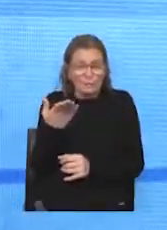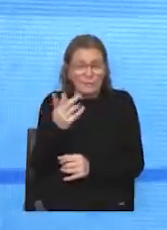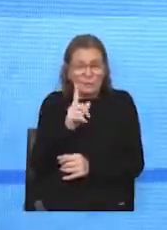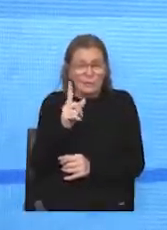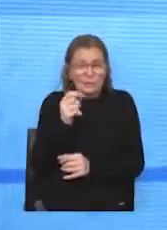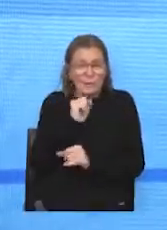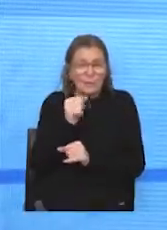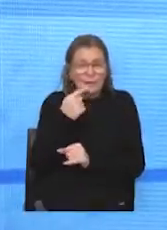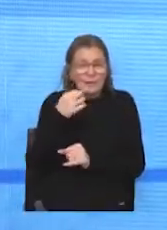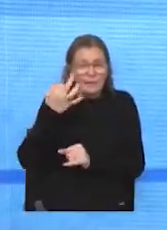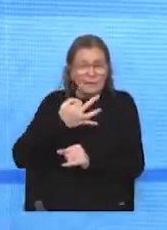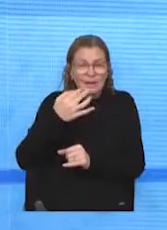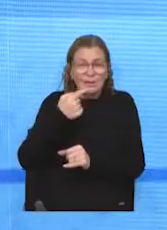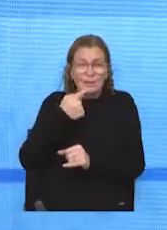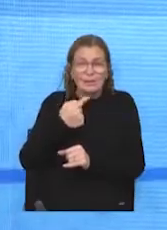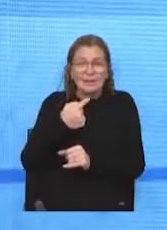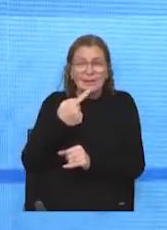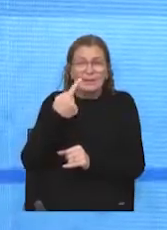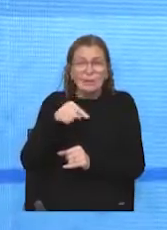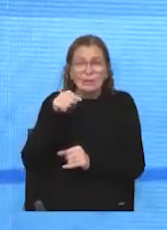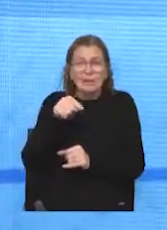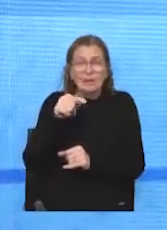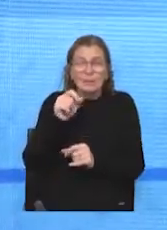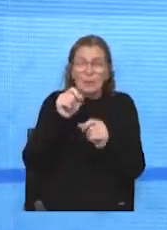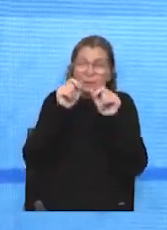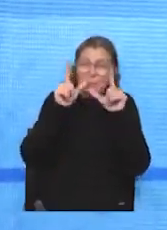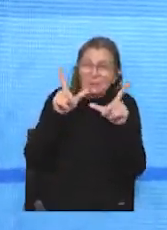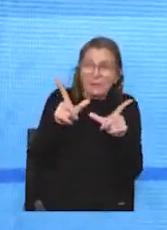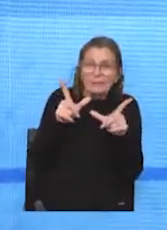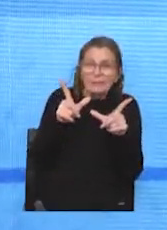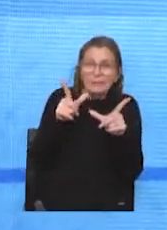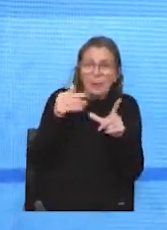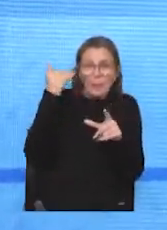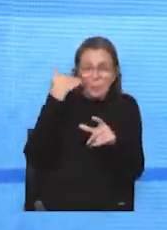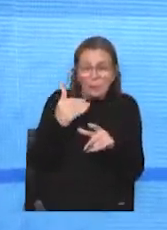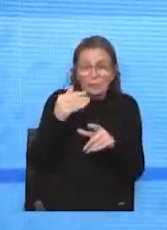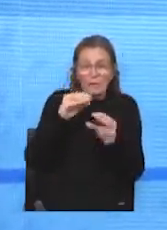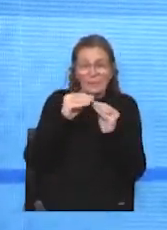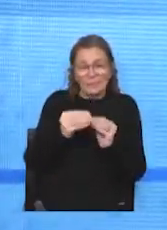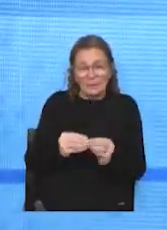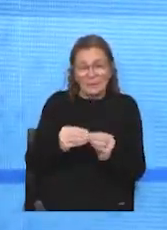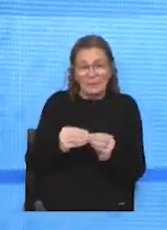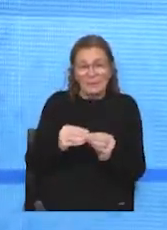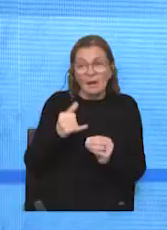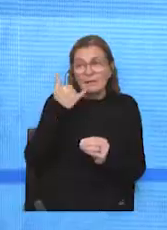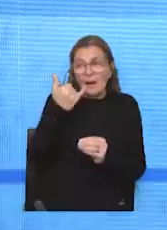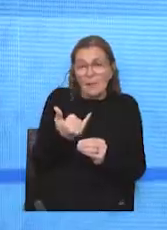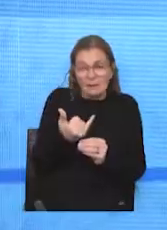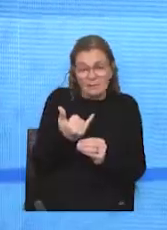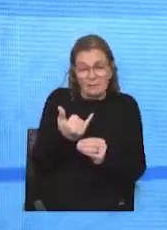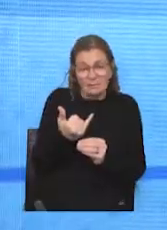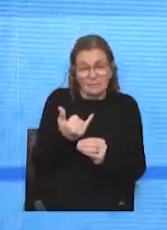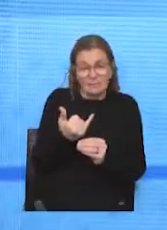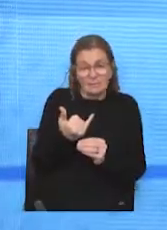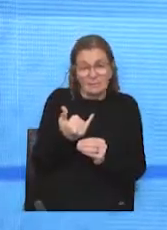no tiene por qué ser verdad eso lo dije Y entonces ahí me llama poderosamente la atención que profe de matemática llamen